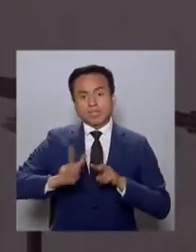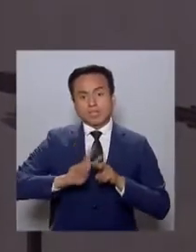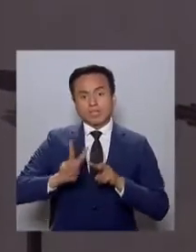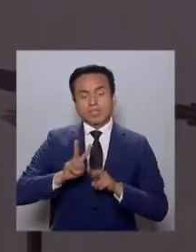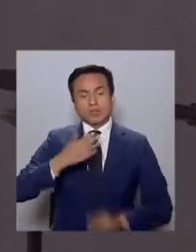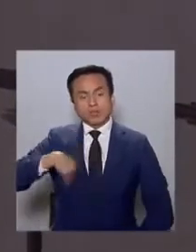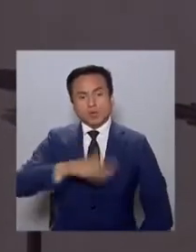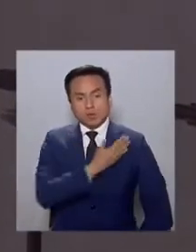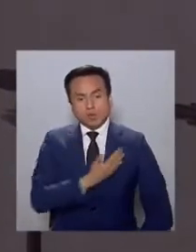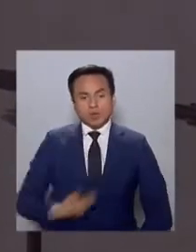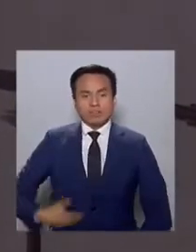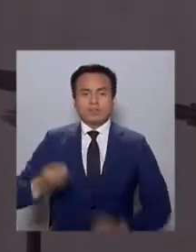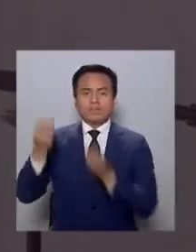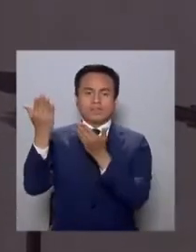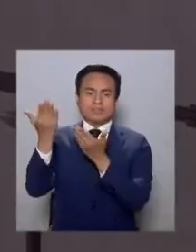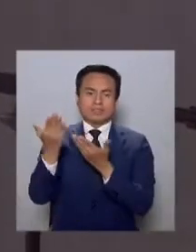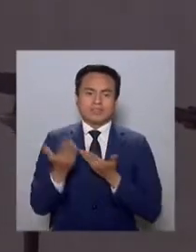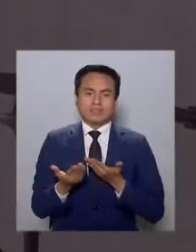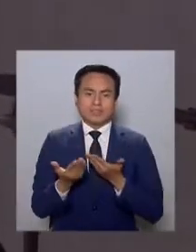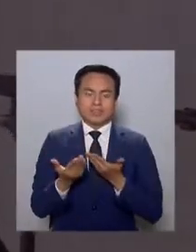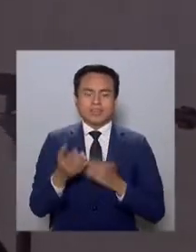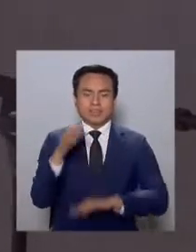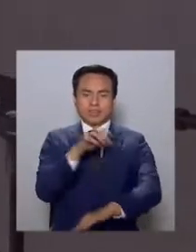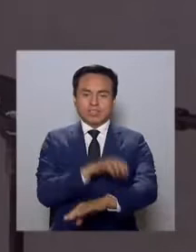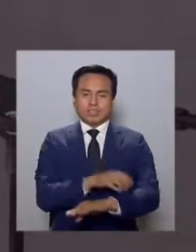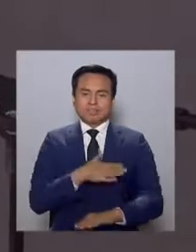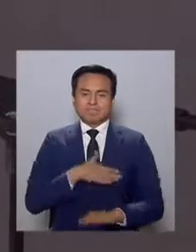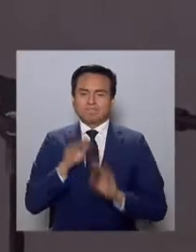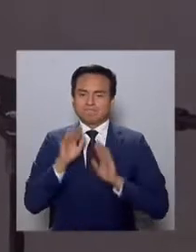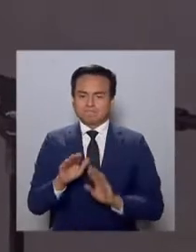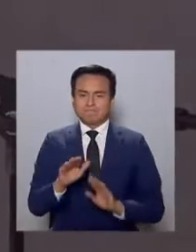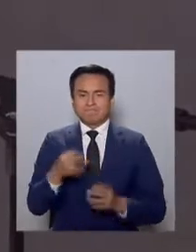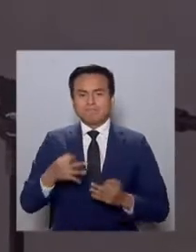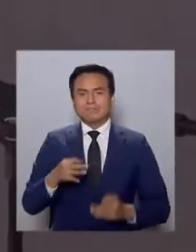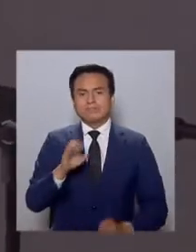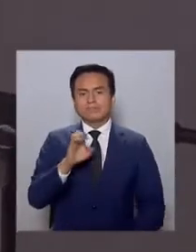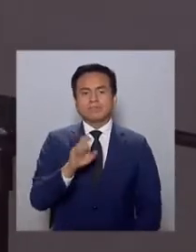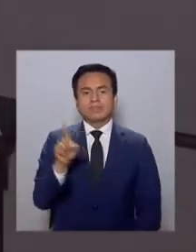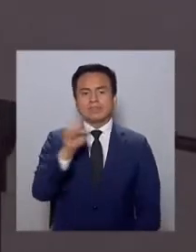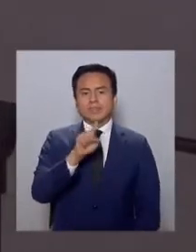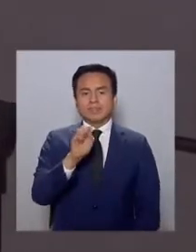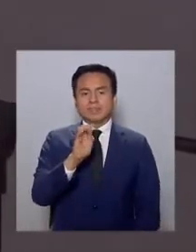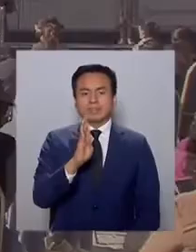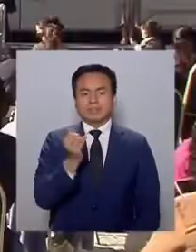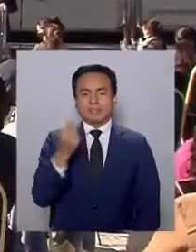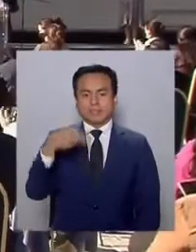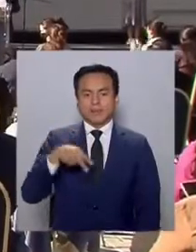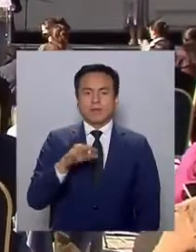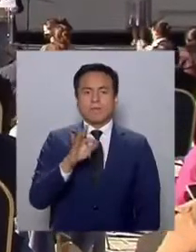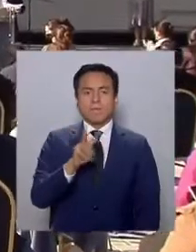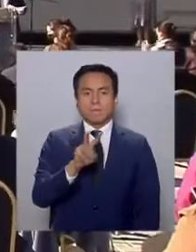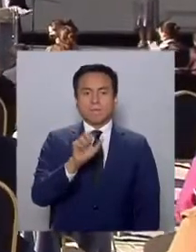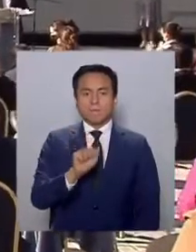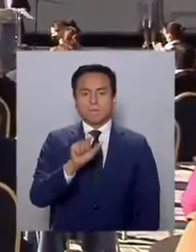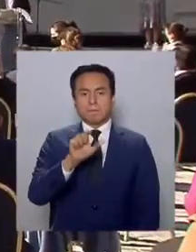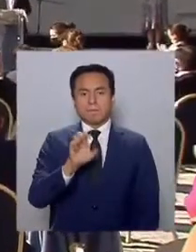nuestro gobierno, le doy la bienvenida a un regionalista de corazón, a don Esteban Valenzuela Fantrec.